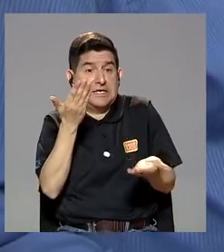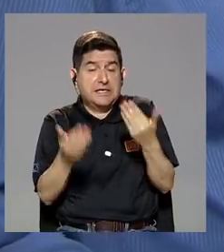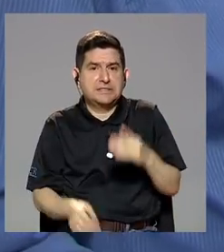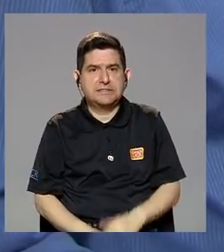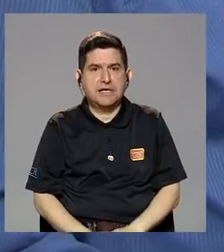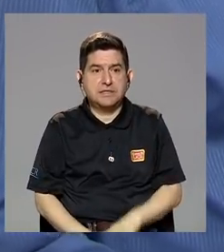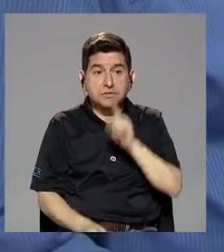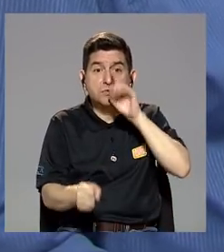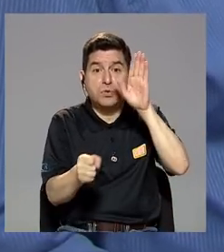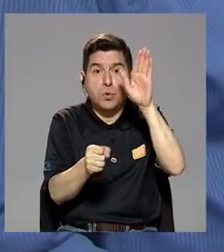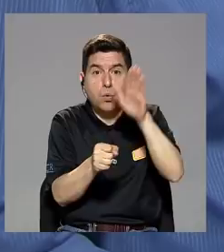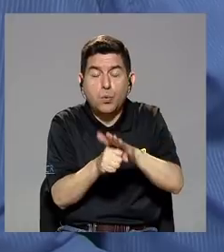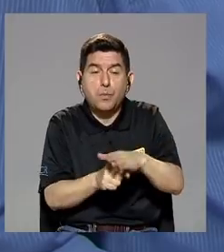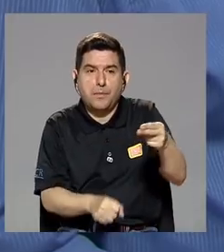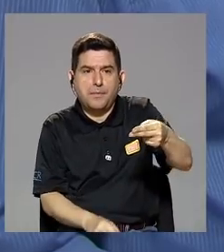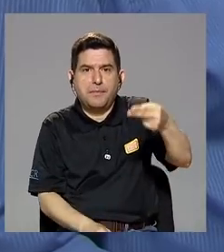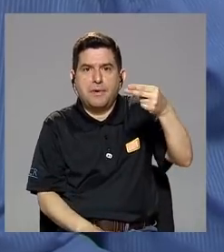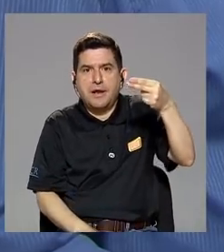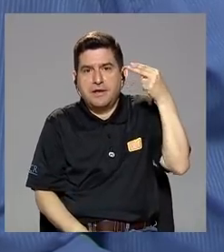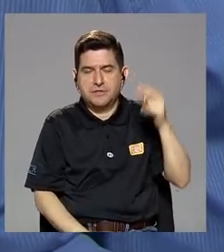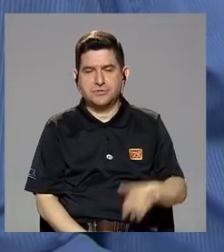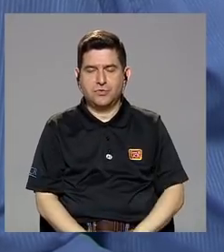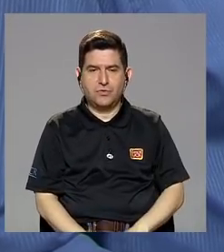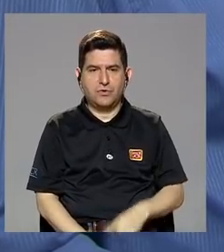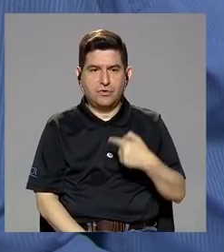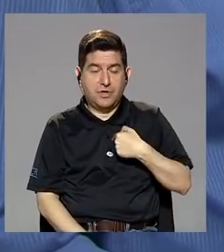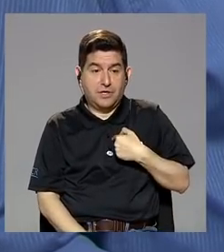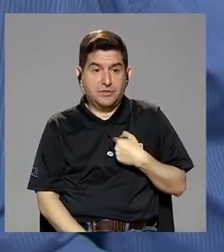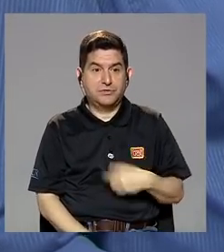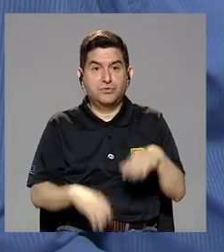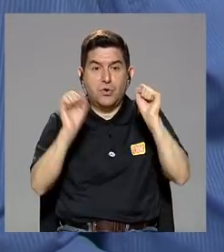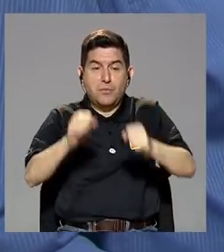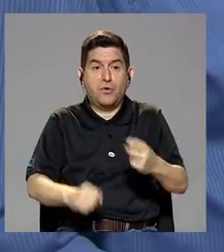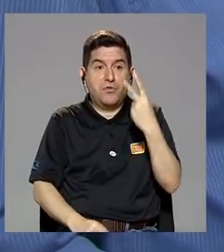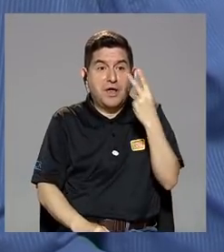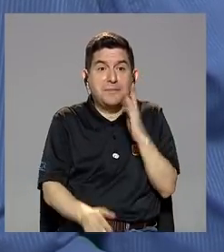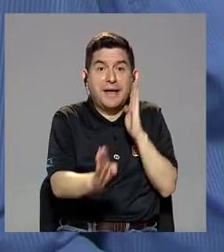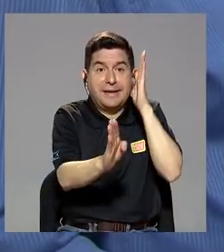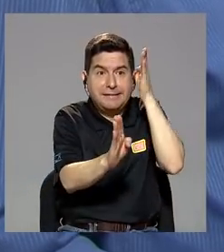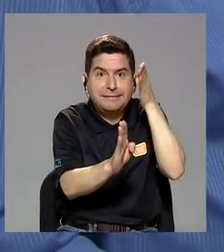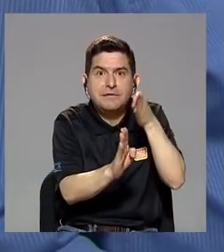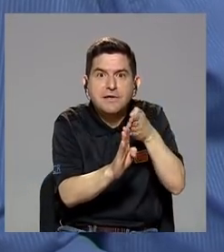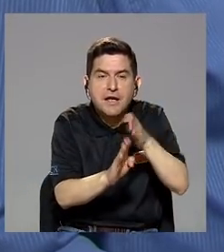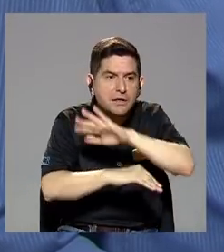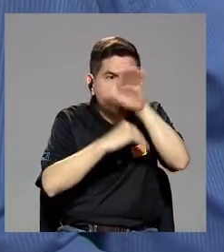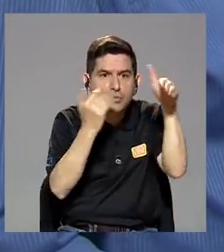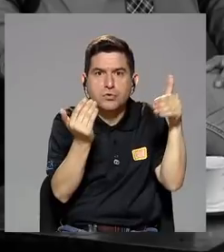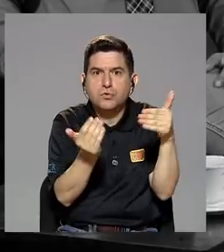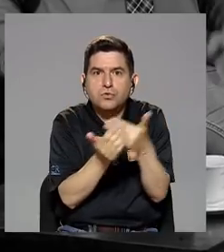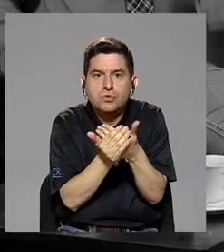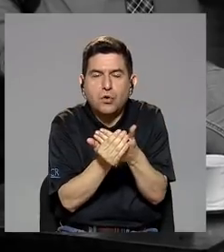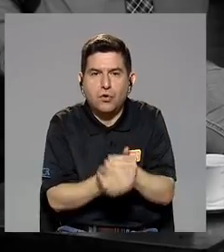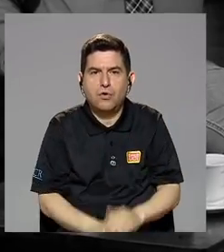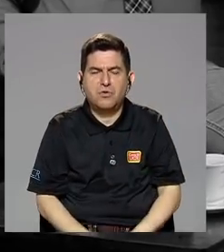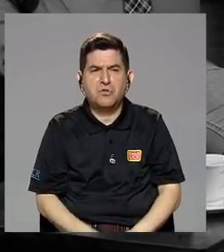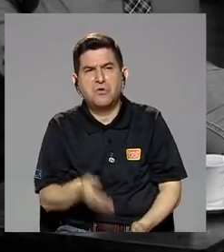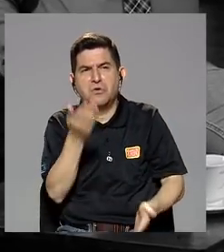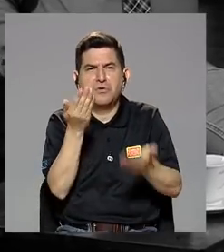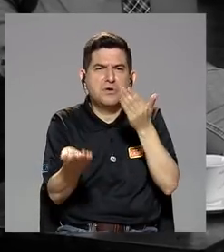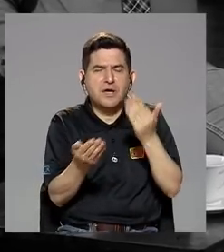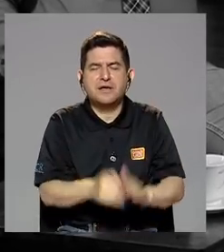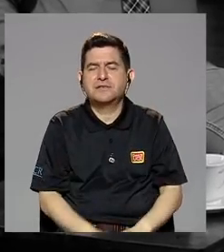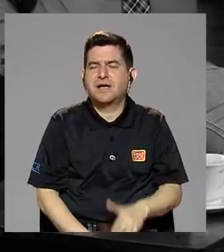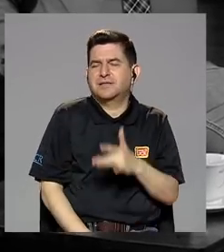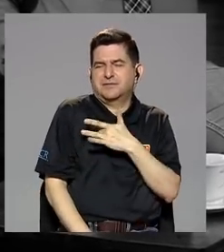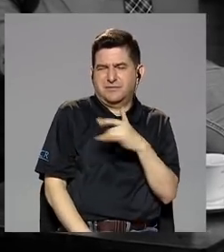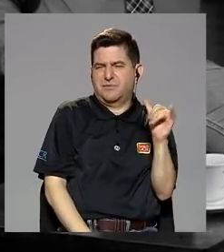materializar toda una historia de si voy a ir a ver en vivo y en directo todo esto que es un poco un poco